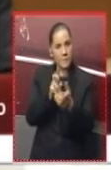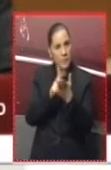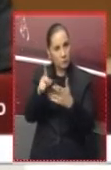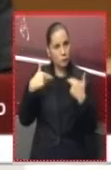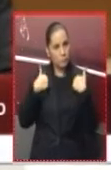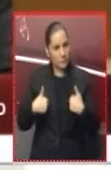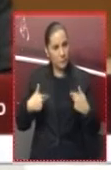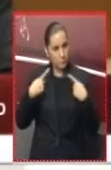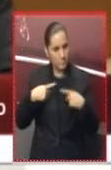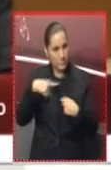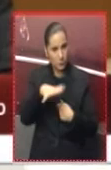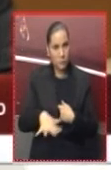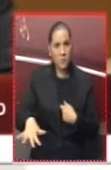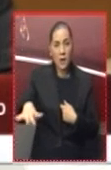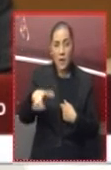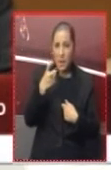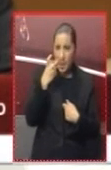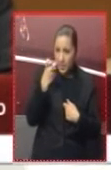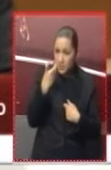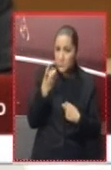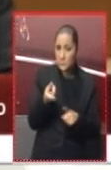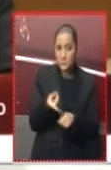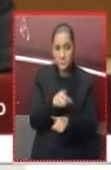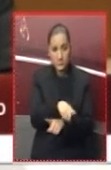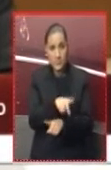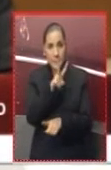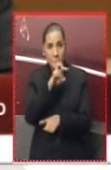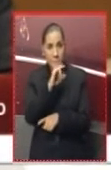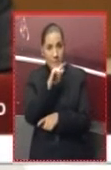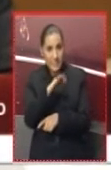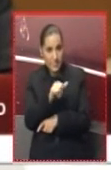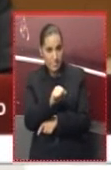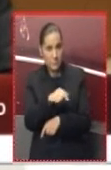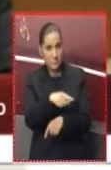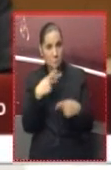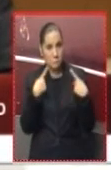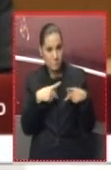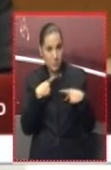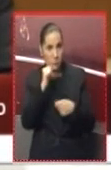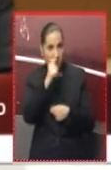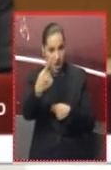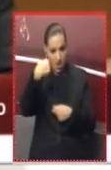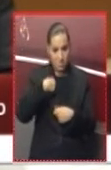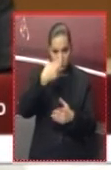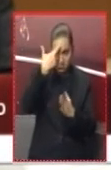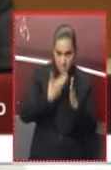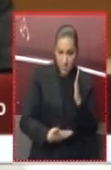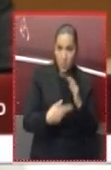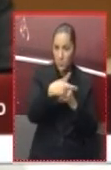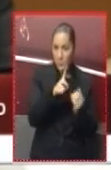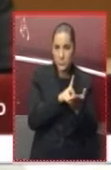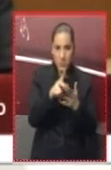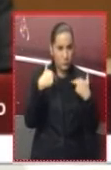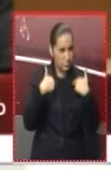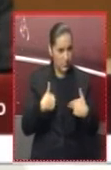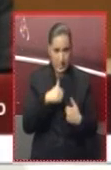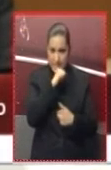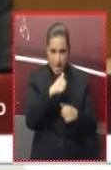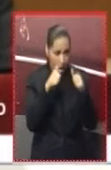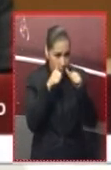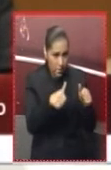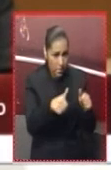de descuidar los derechos humanos de las víctimas? ¿Y por qué? En ese sentido, la aplicación del principio pro